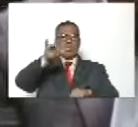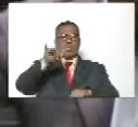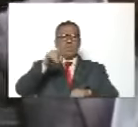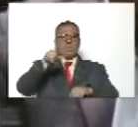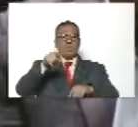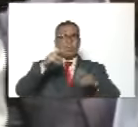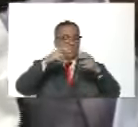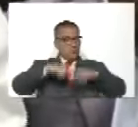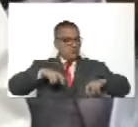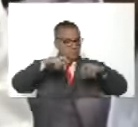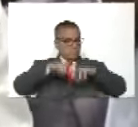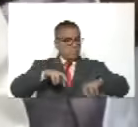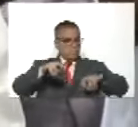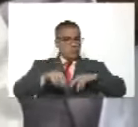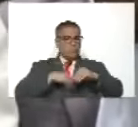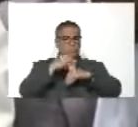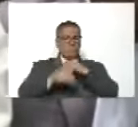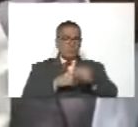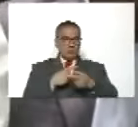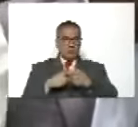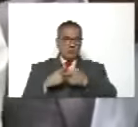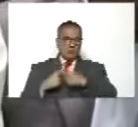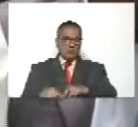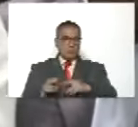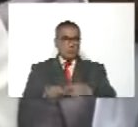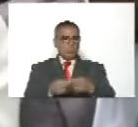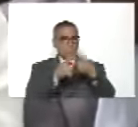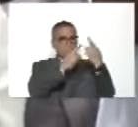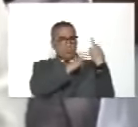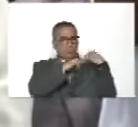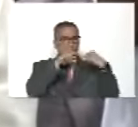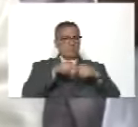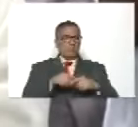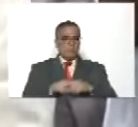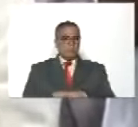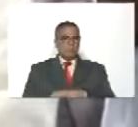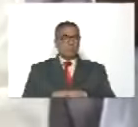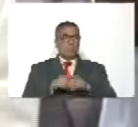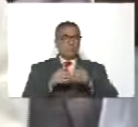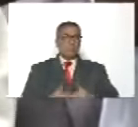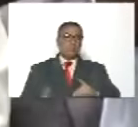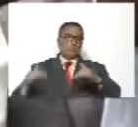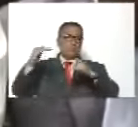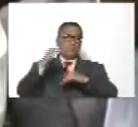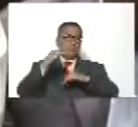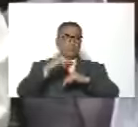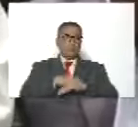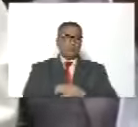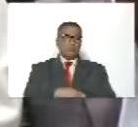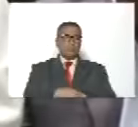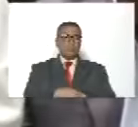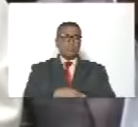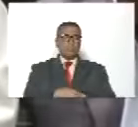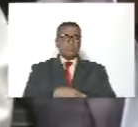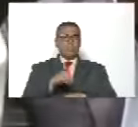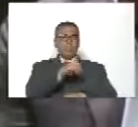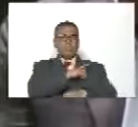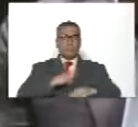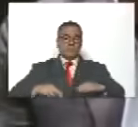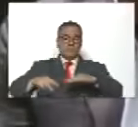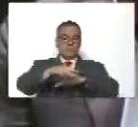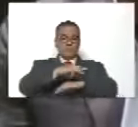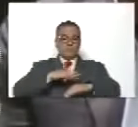una investigadora que ha pasado por varias responsabilidades altas, como de ser